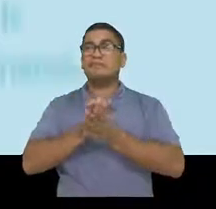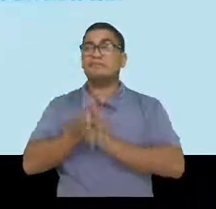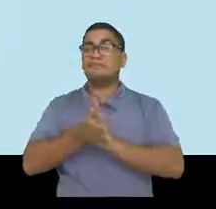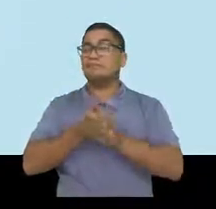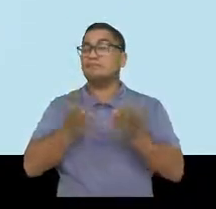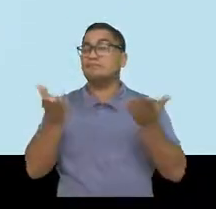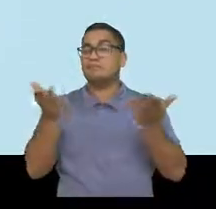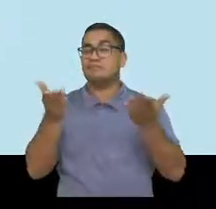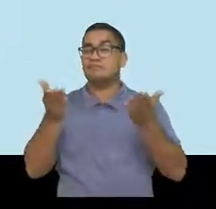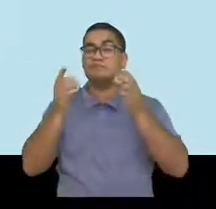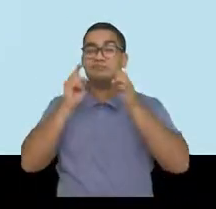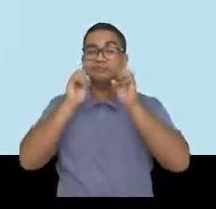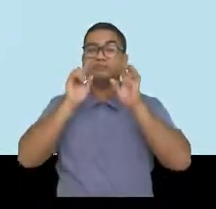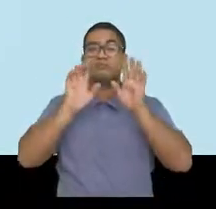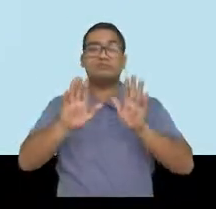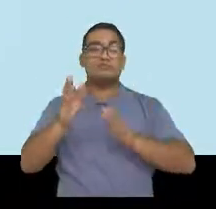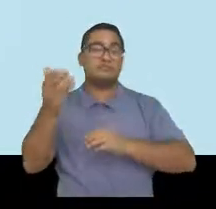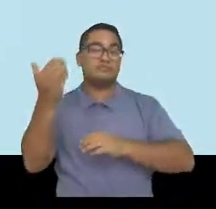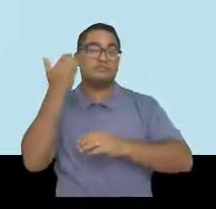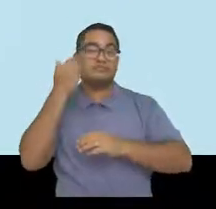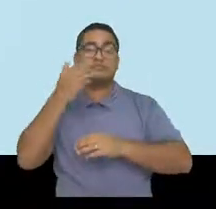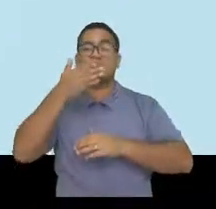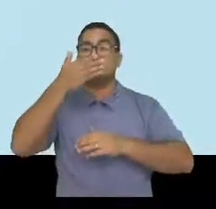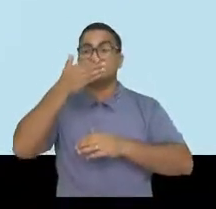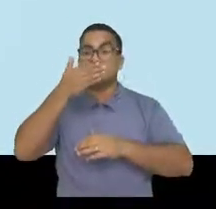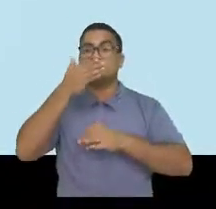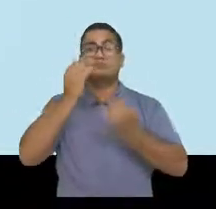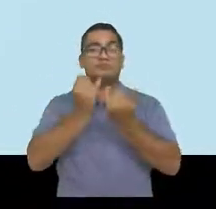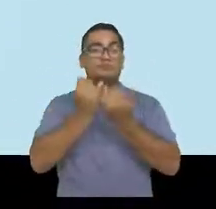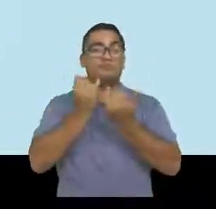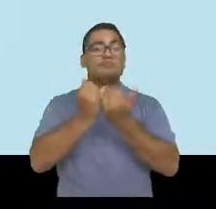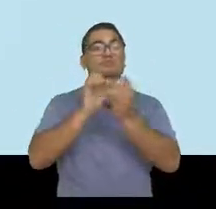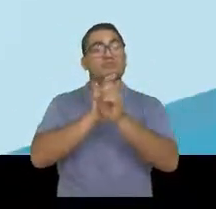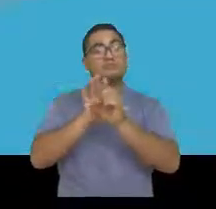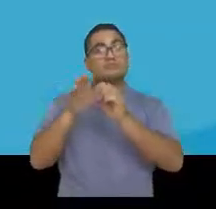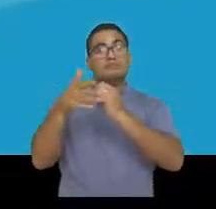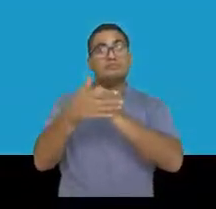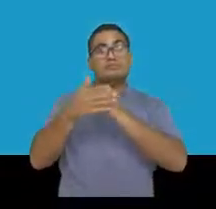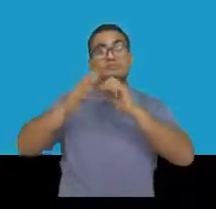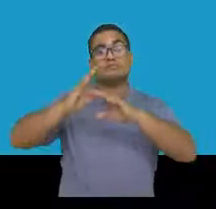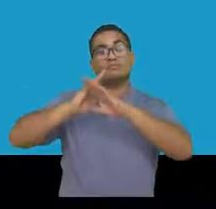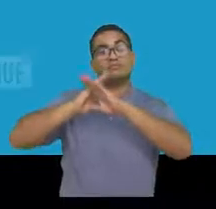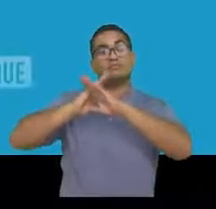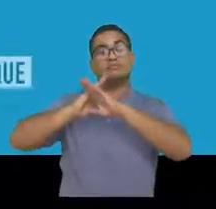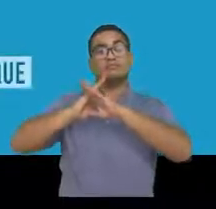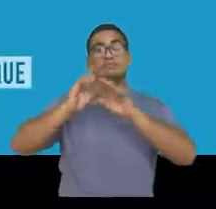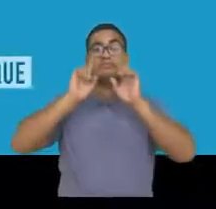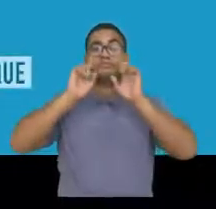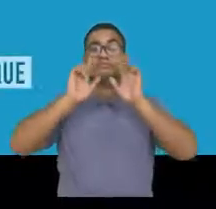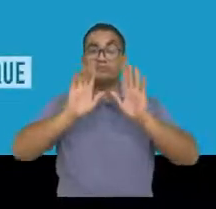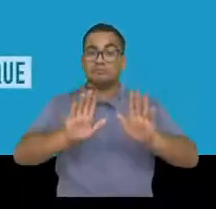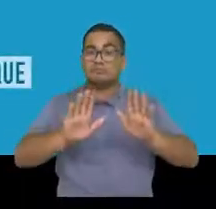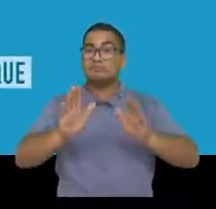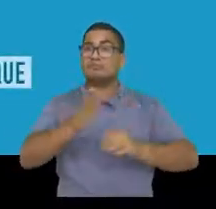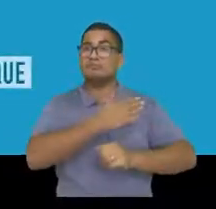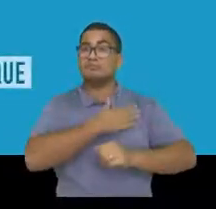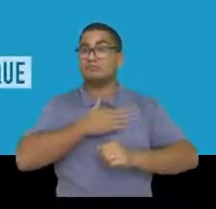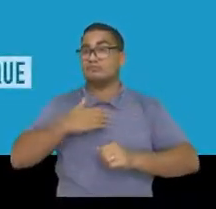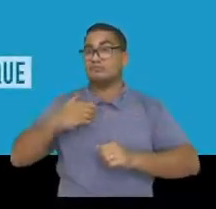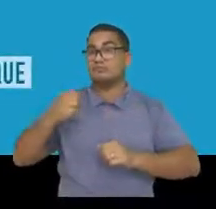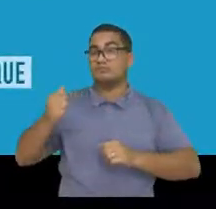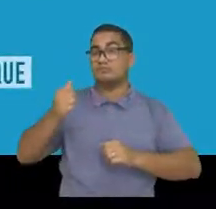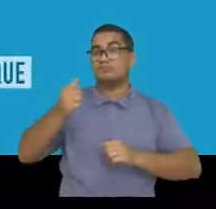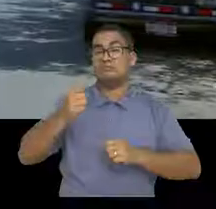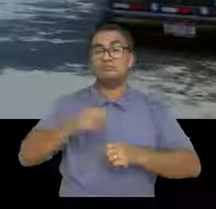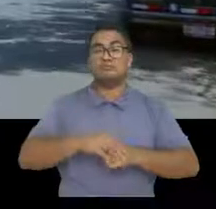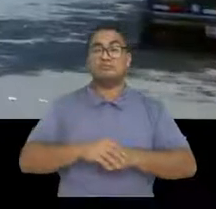Así evitamos enfermedades respiratorias, como la provocada por el coronavirus. Prevenir es la mejor medicina.